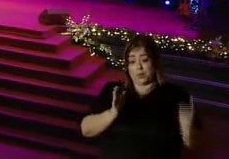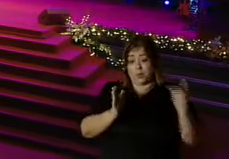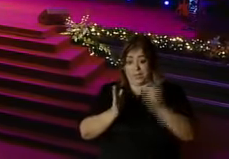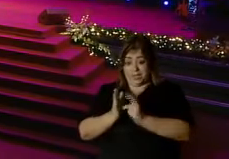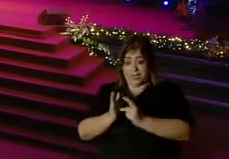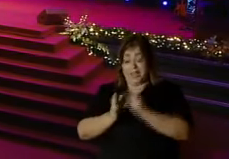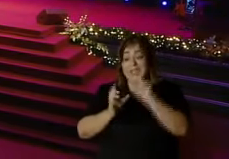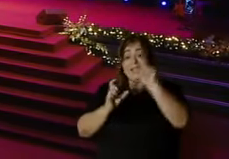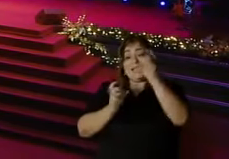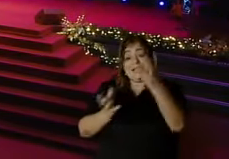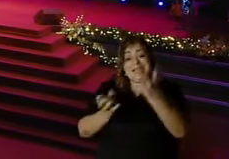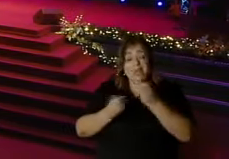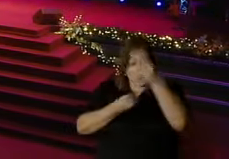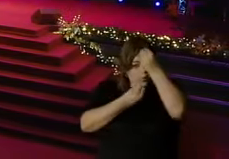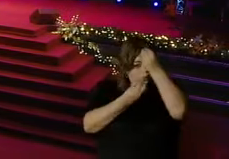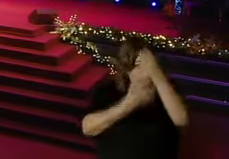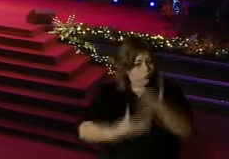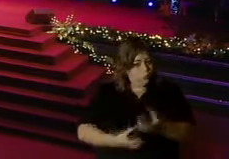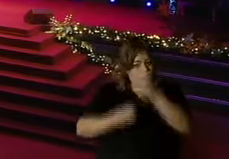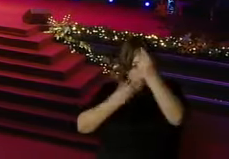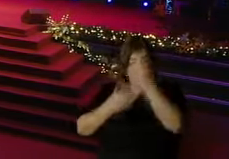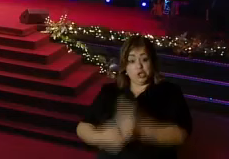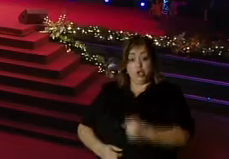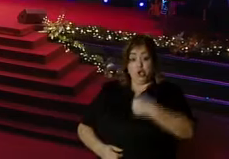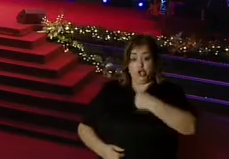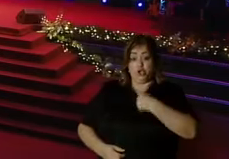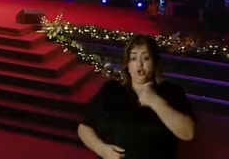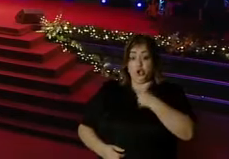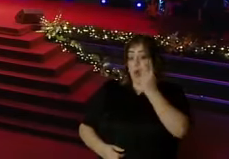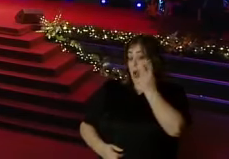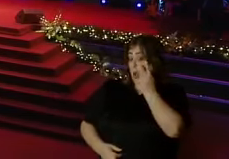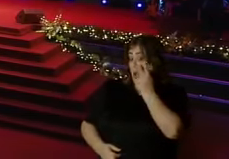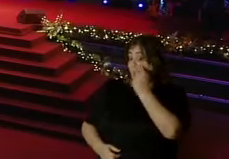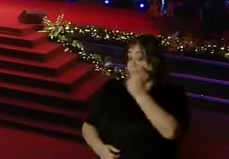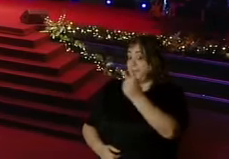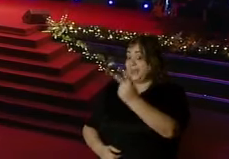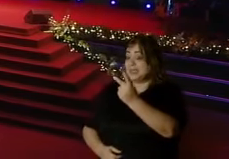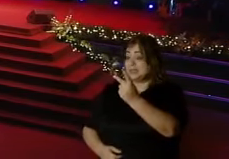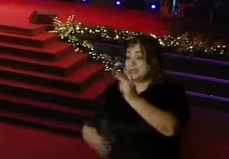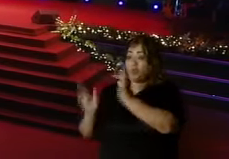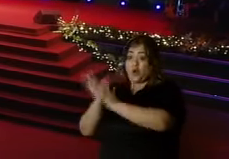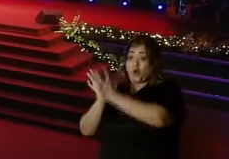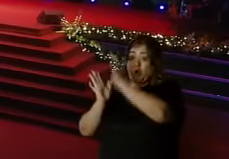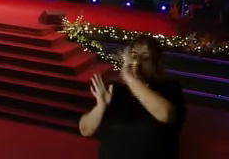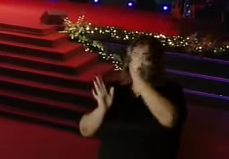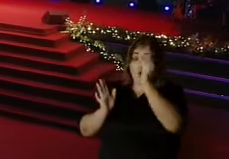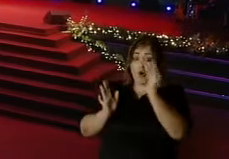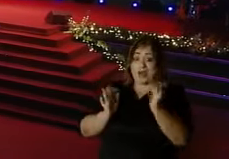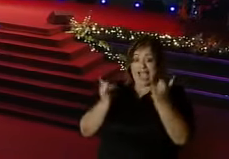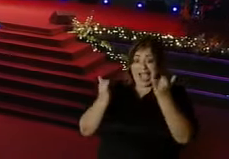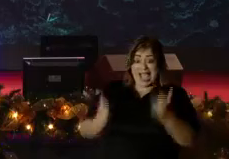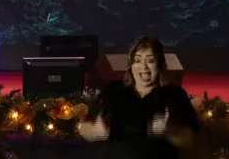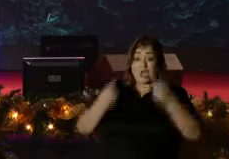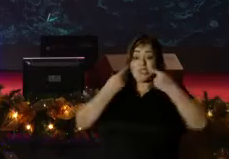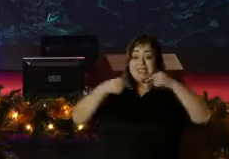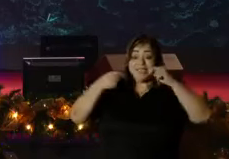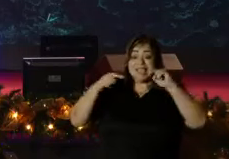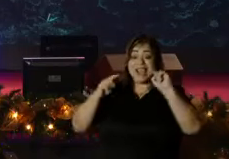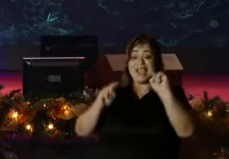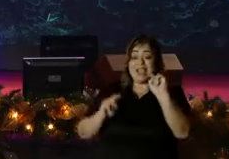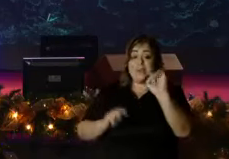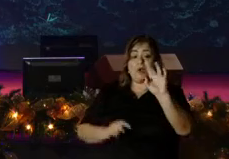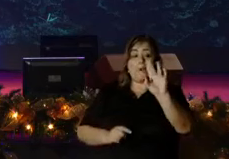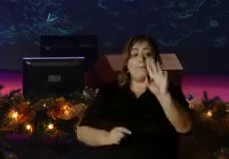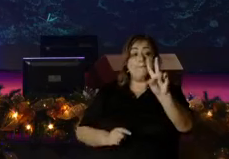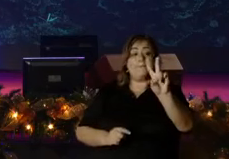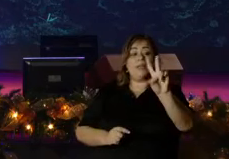saber rapiditamente. He visto su gloria, cumple 28 años. El sábado que viene, Denle